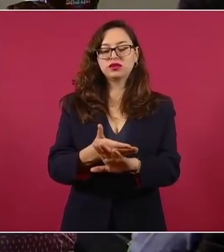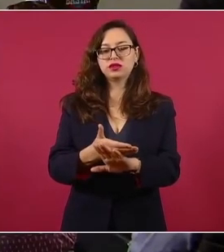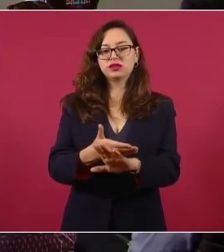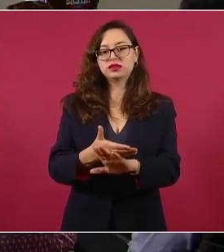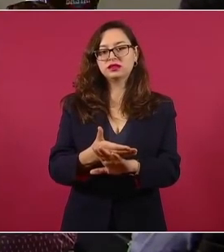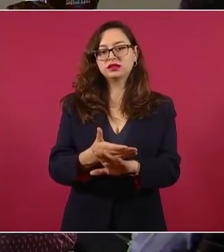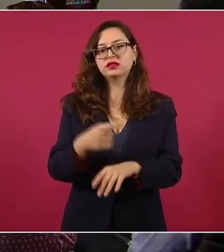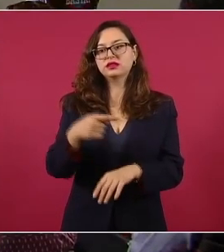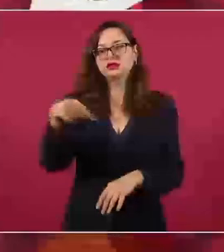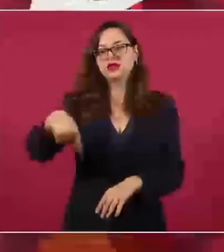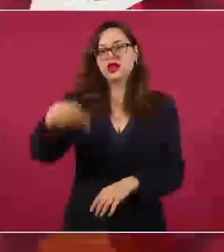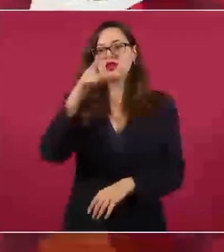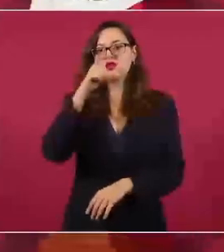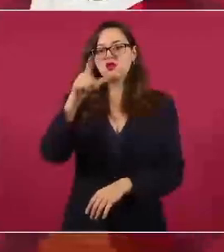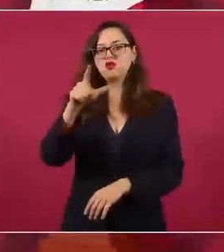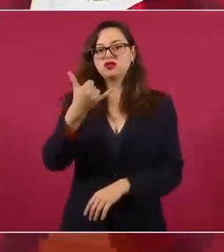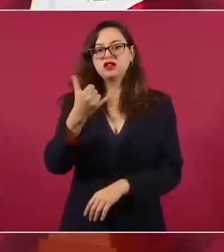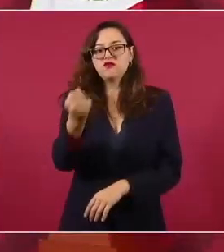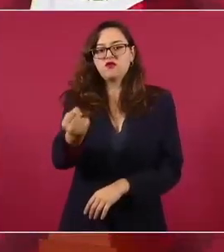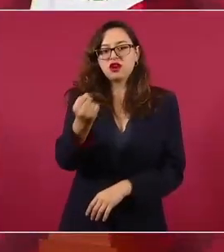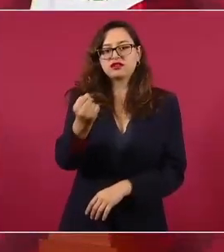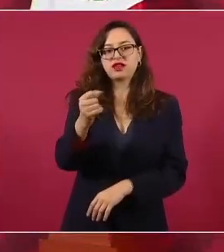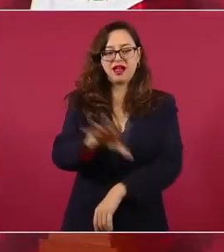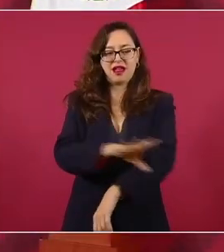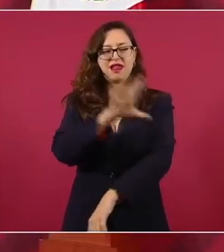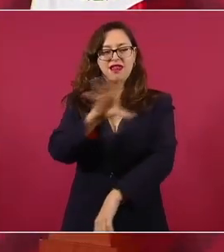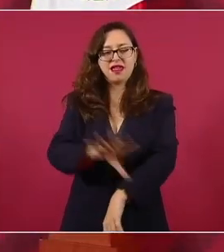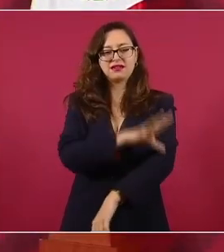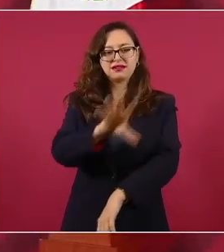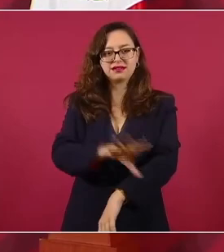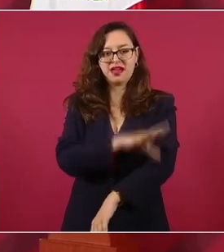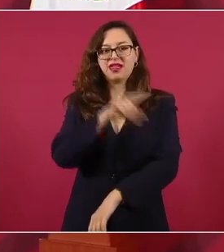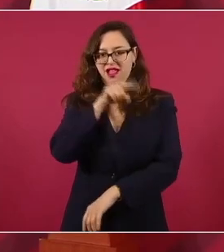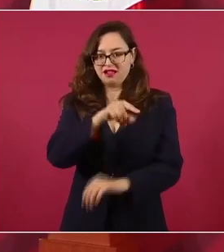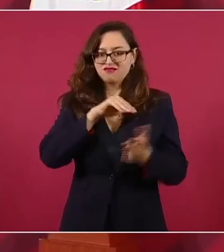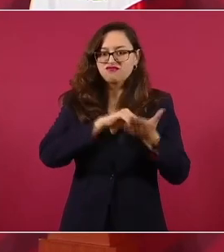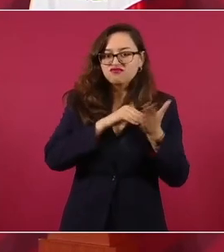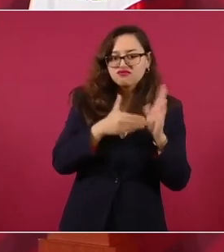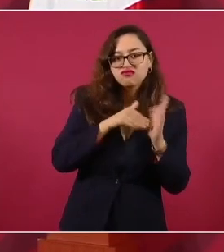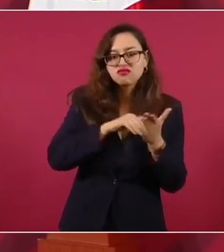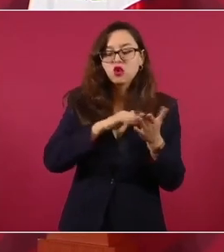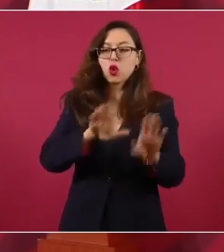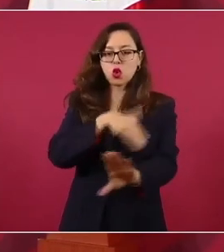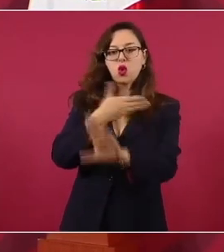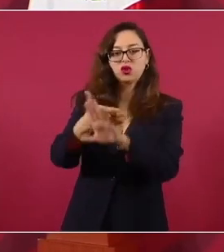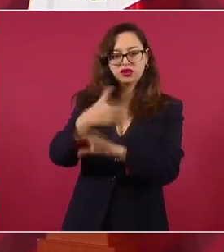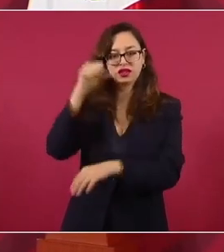a 40,000 trabajadores electricistas.